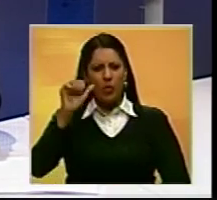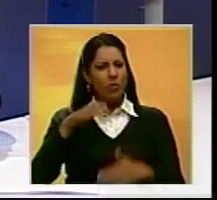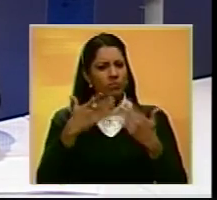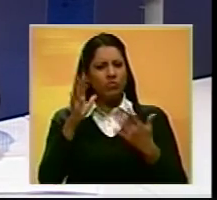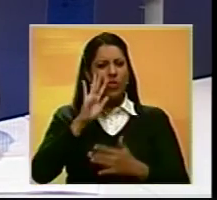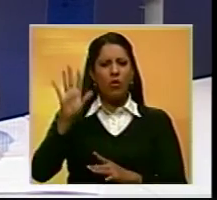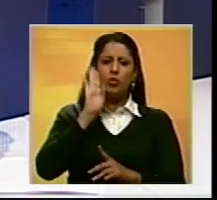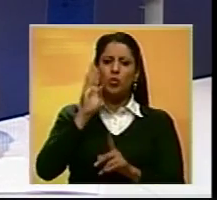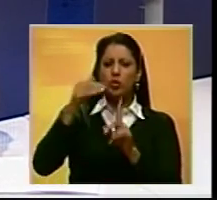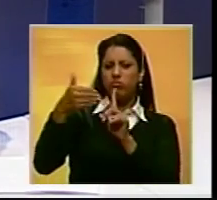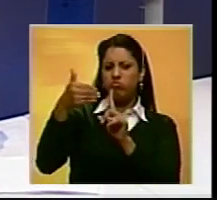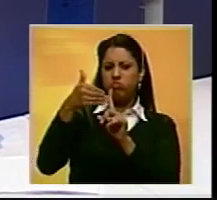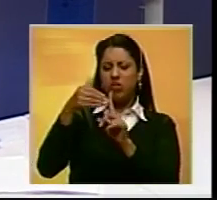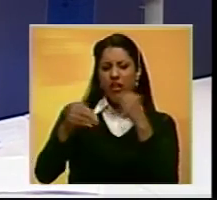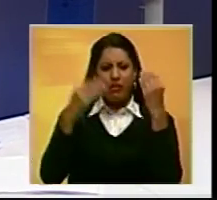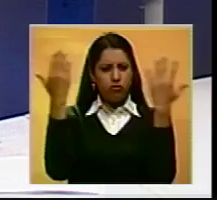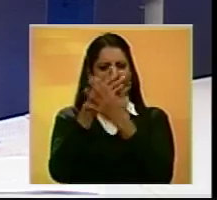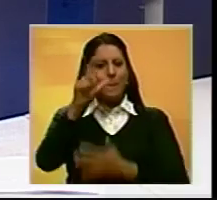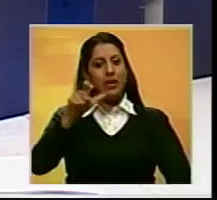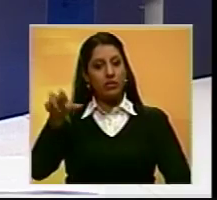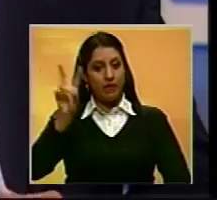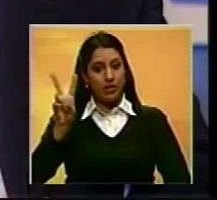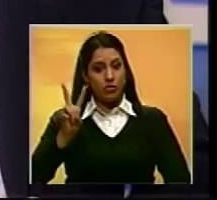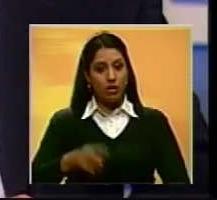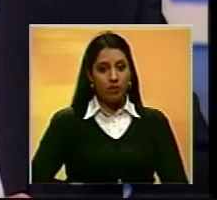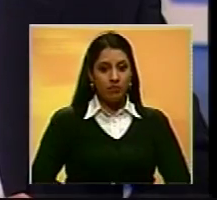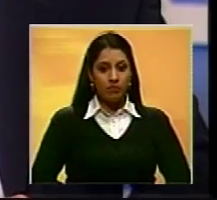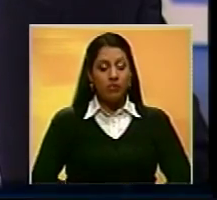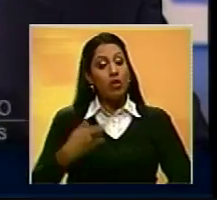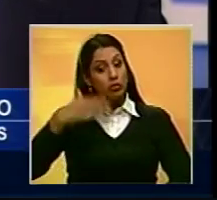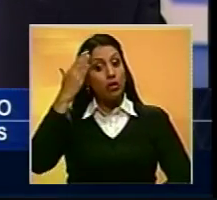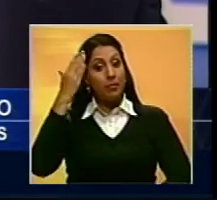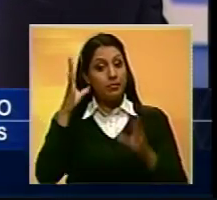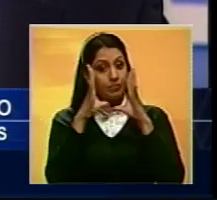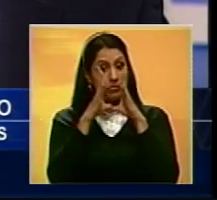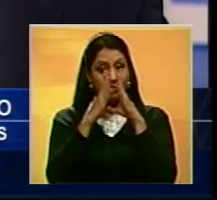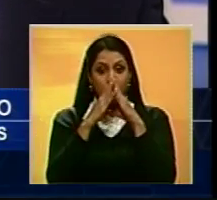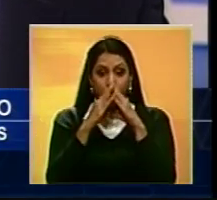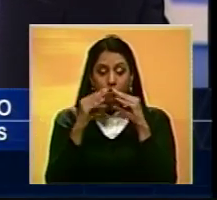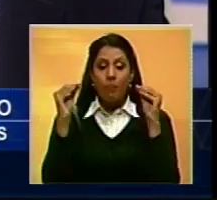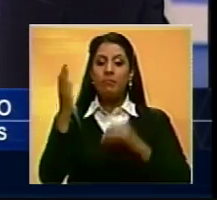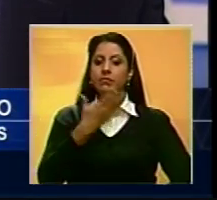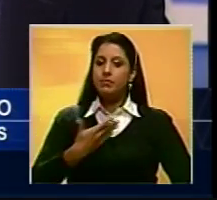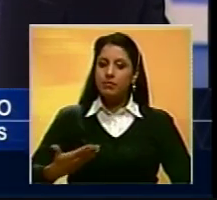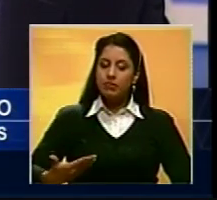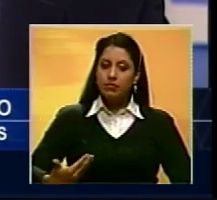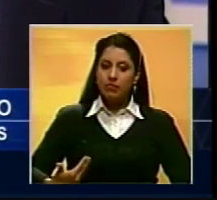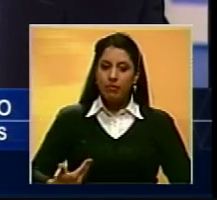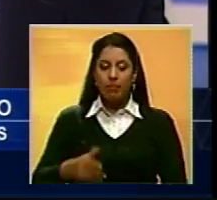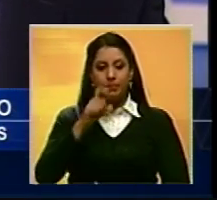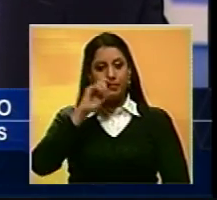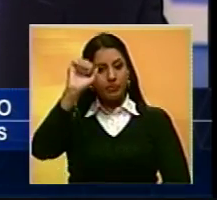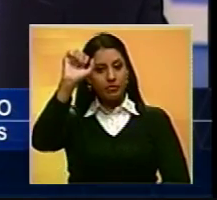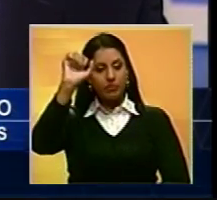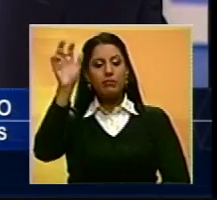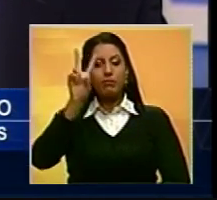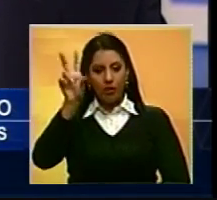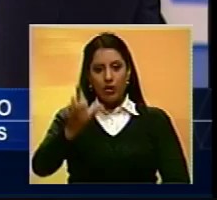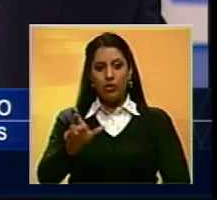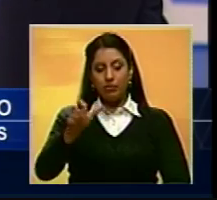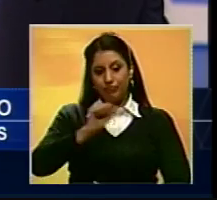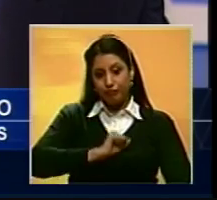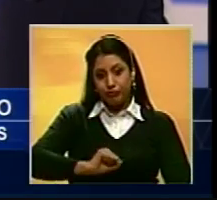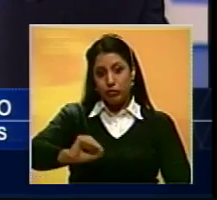una estrategia para confundir a los venezolanos. Sabemos todos que el presidente Nicolás Maduro es venezolano